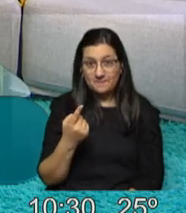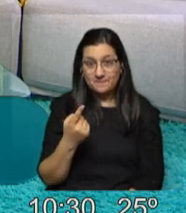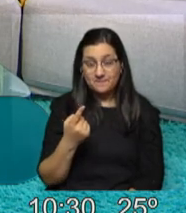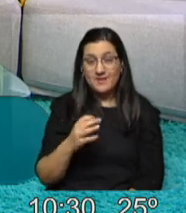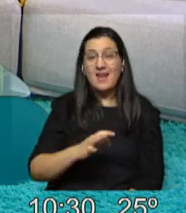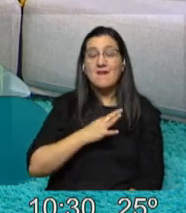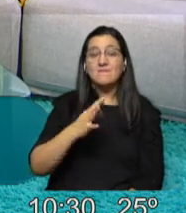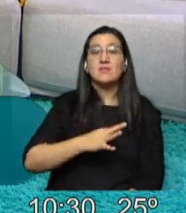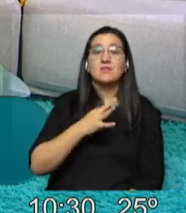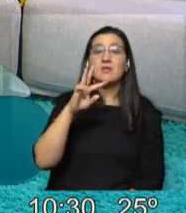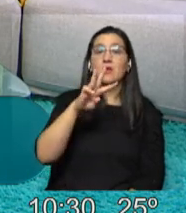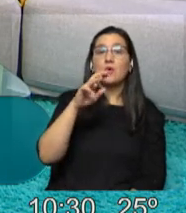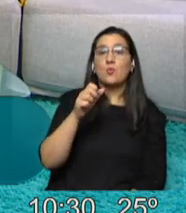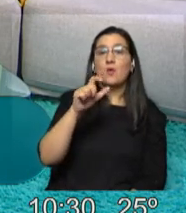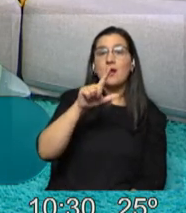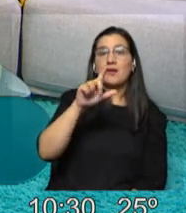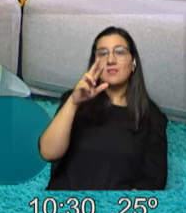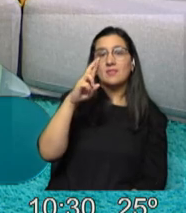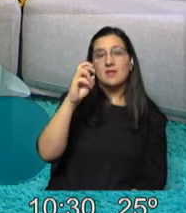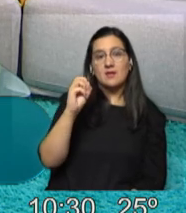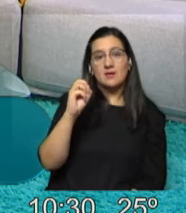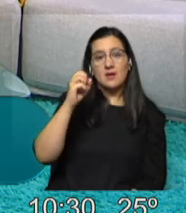La vida de Walter Mitty, o